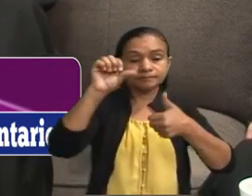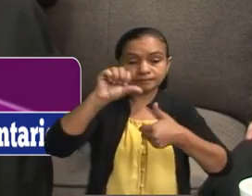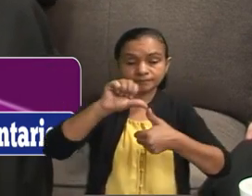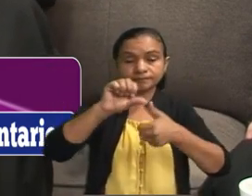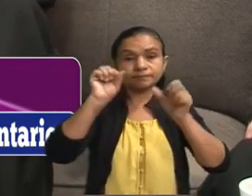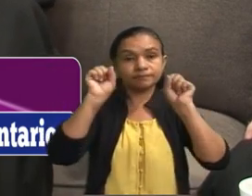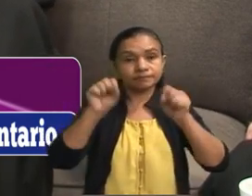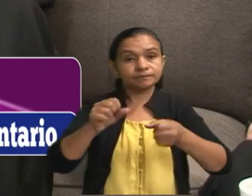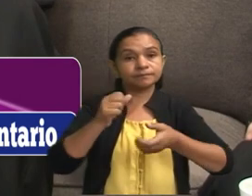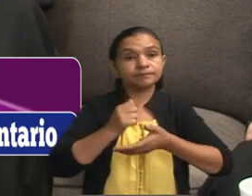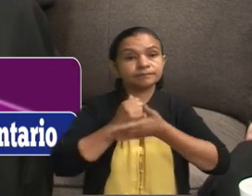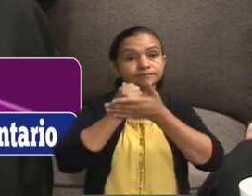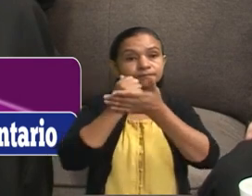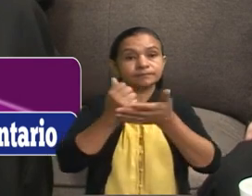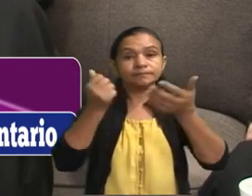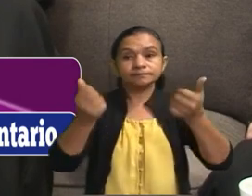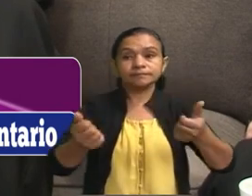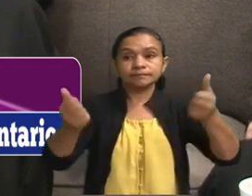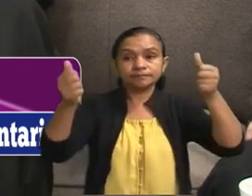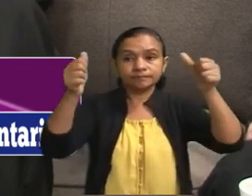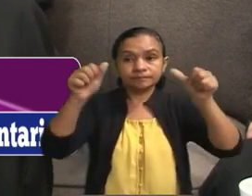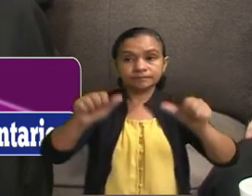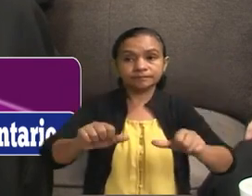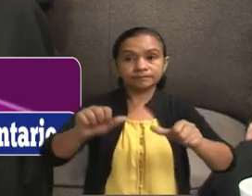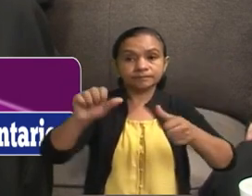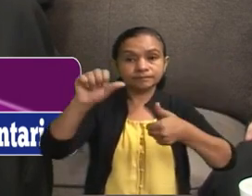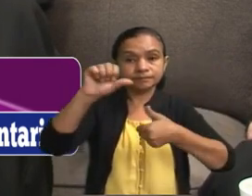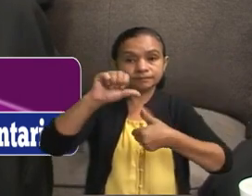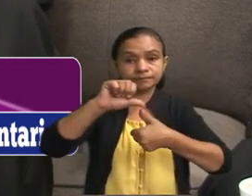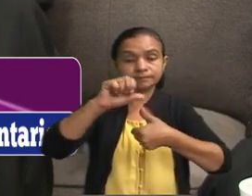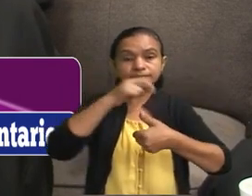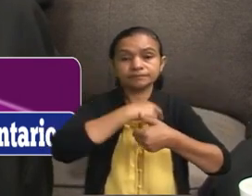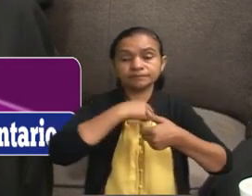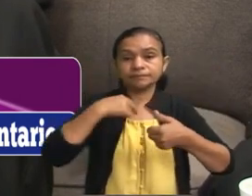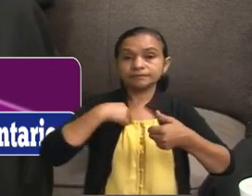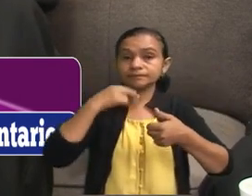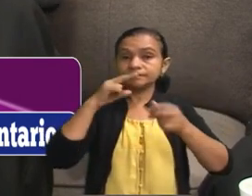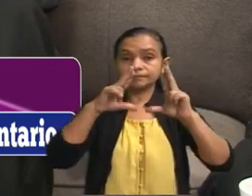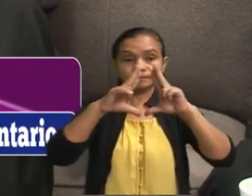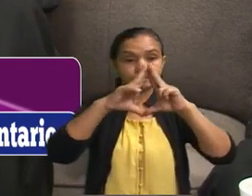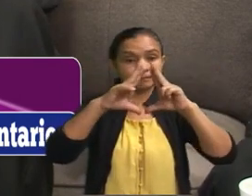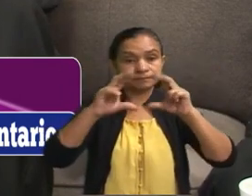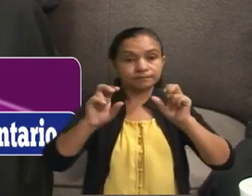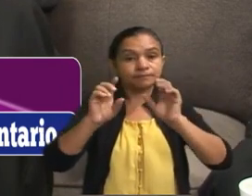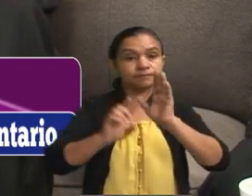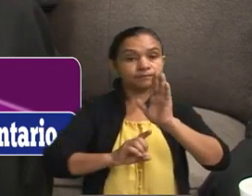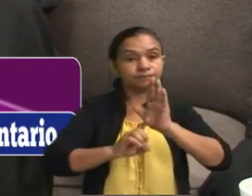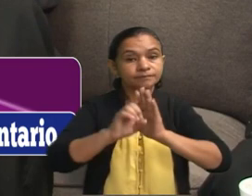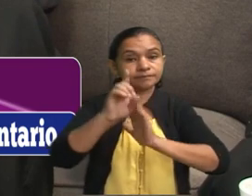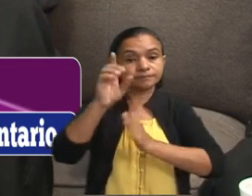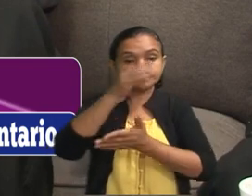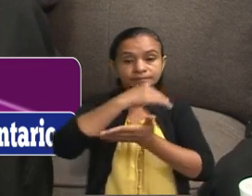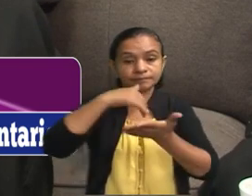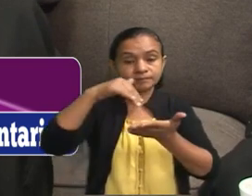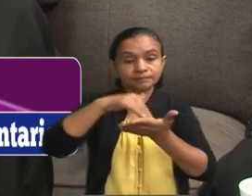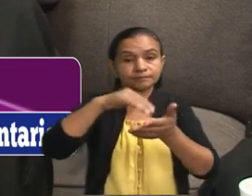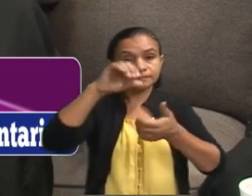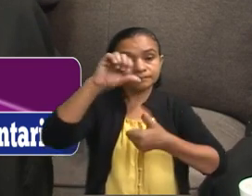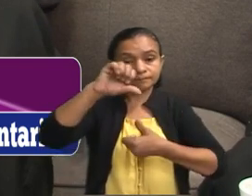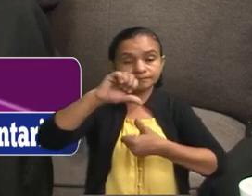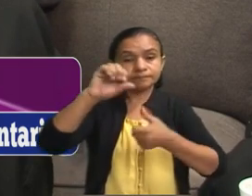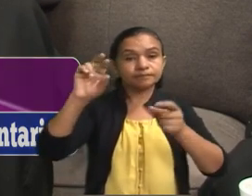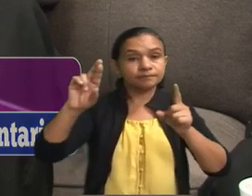permitió inclusive un acuerdo centroamericano de designar a Nicaragua para el desarrollo de un centro regional